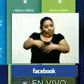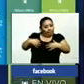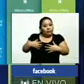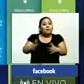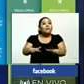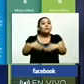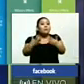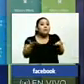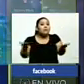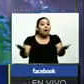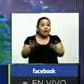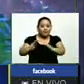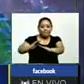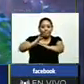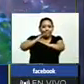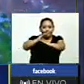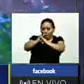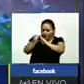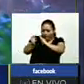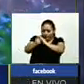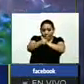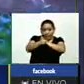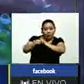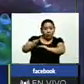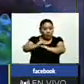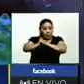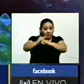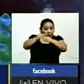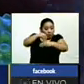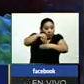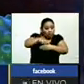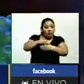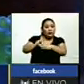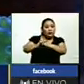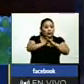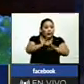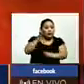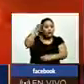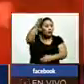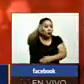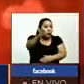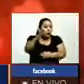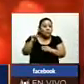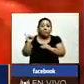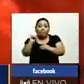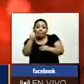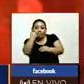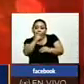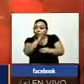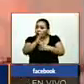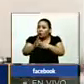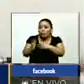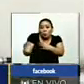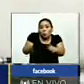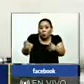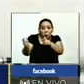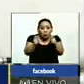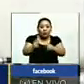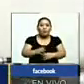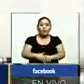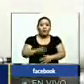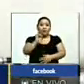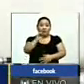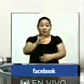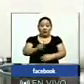persona y crear anticuerpos que puedan defender su sistema, protegiéndolo de futuras infecciones sin importar su edad. Hay